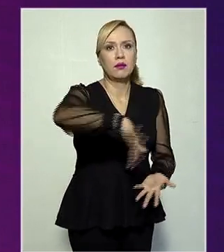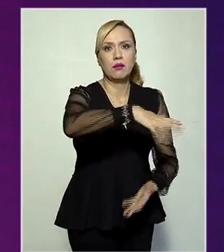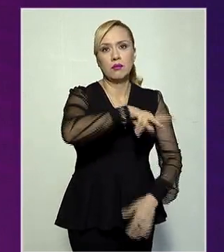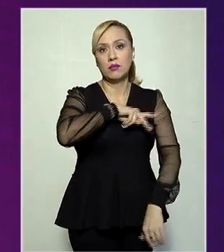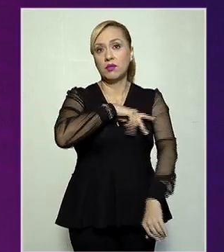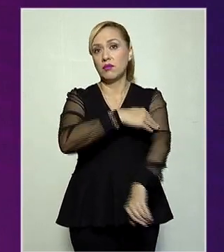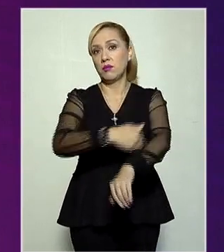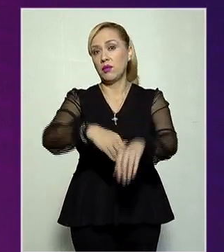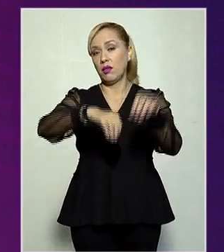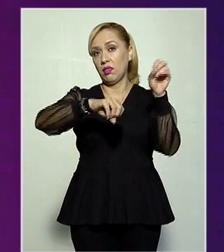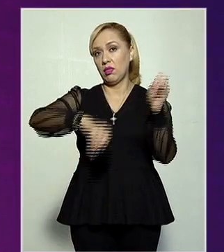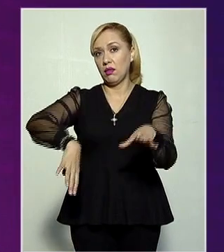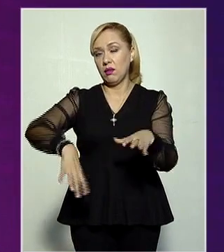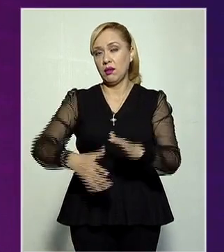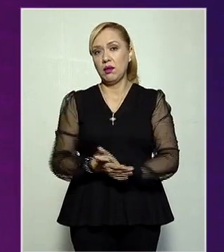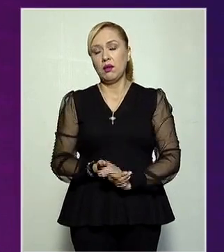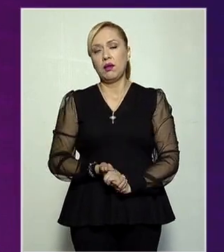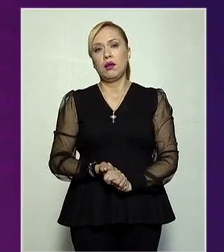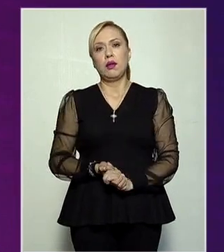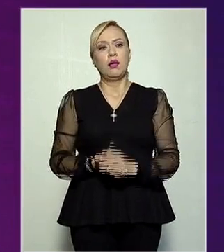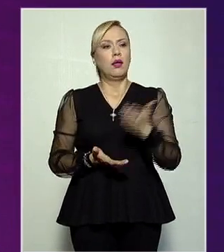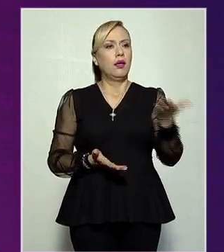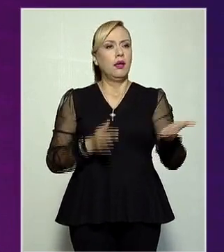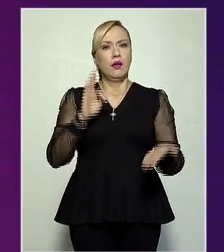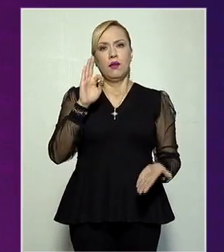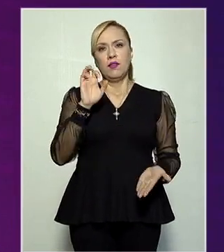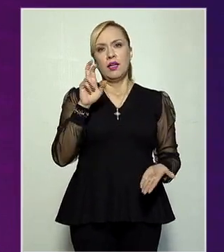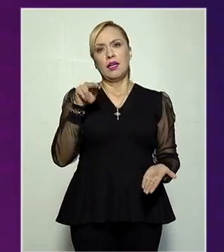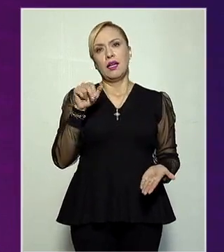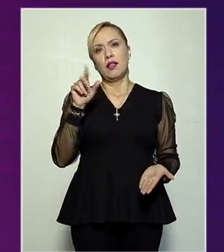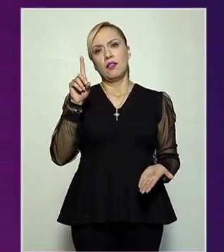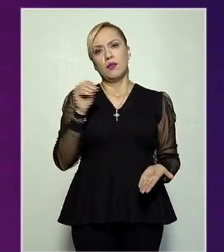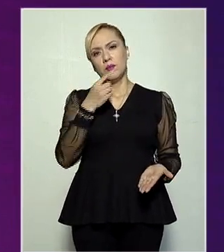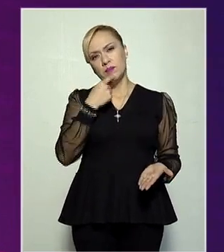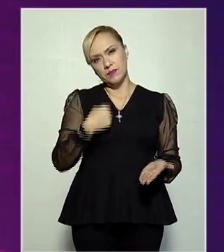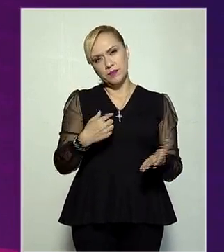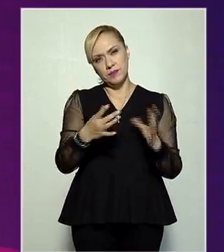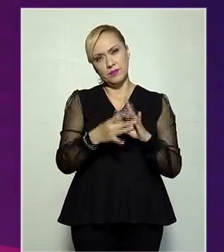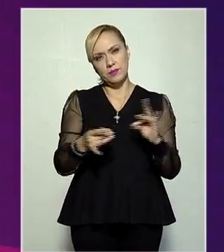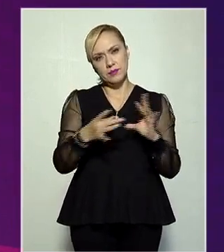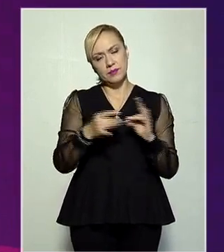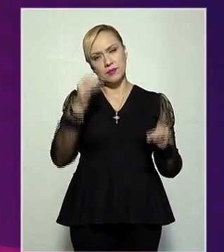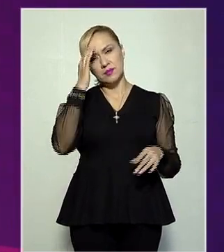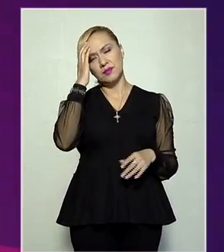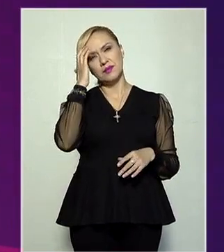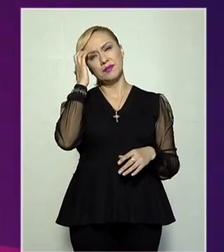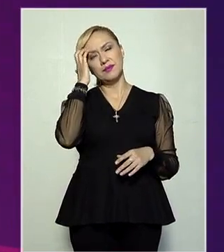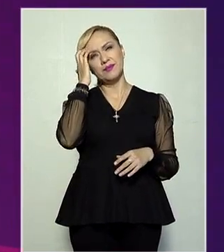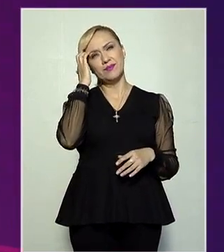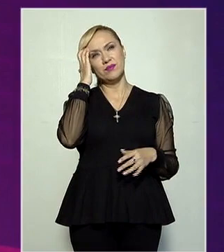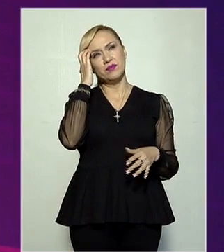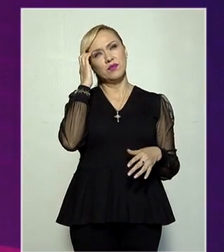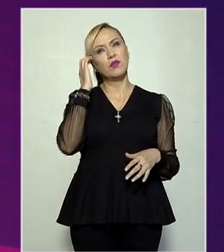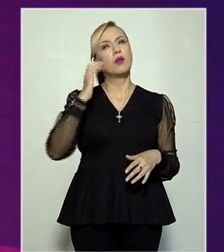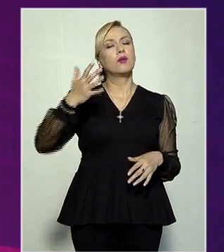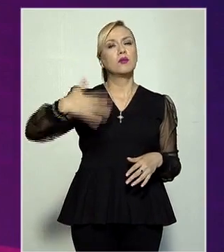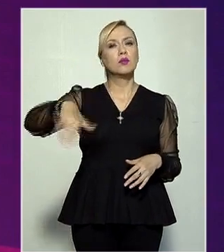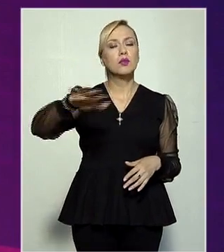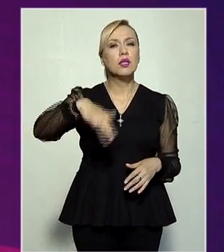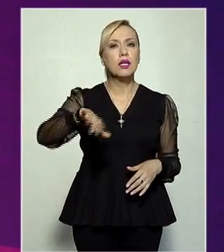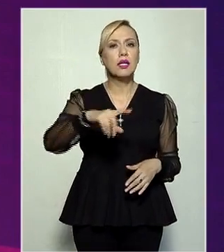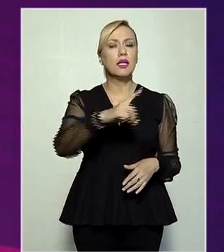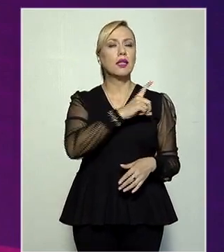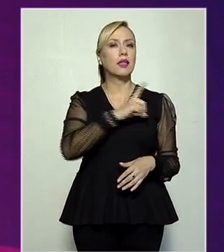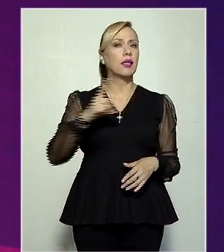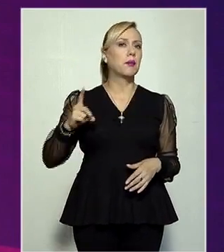¿no? Fernando, no sé si nos puedes decir también algo sobre... Los principios hablan de que la búsqueda se tiene que